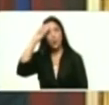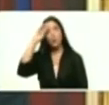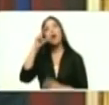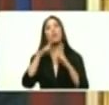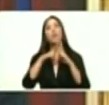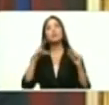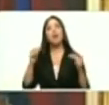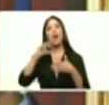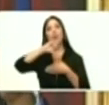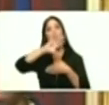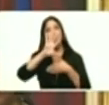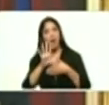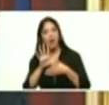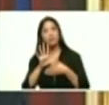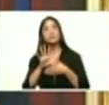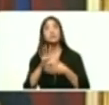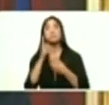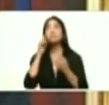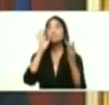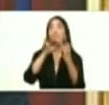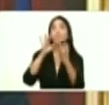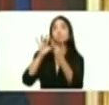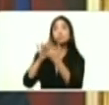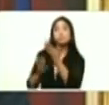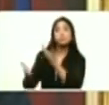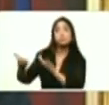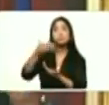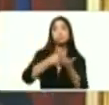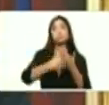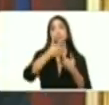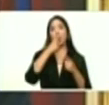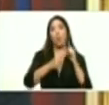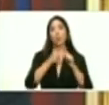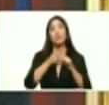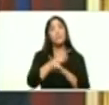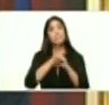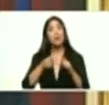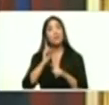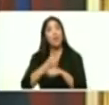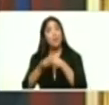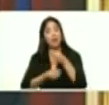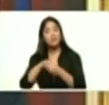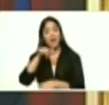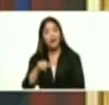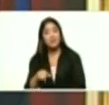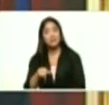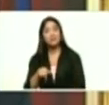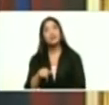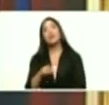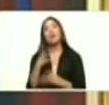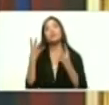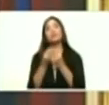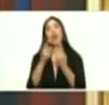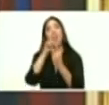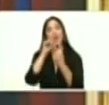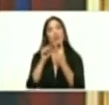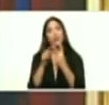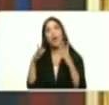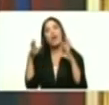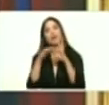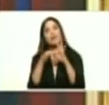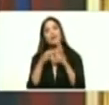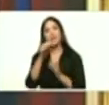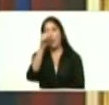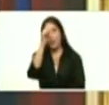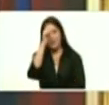con el ALBA, bueno, estamos consiguiendo suministro, pero tenemos que producir aquí, y combinar las dos cosas, la alianza con India,